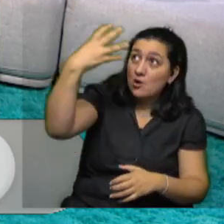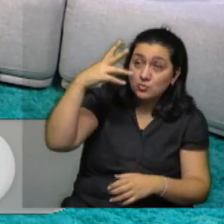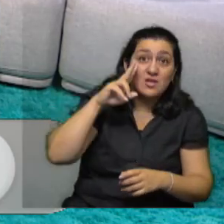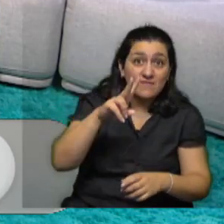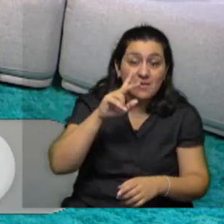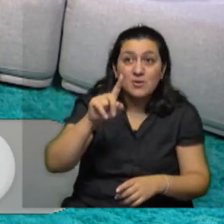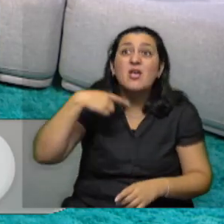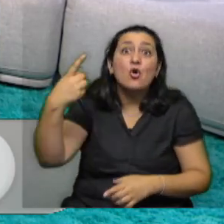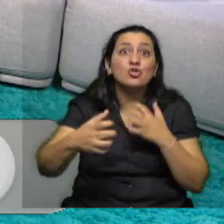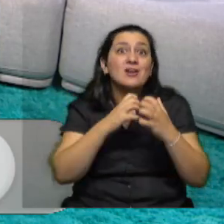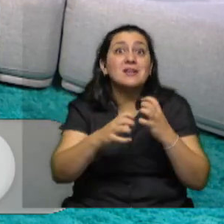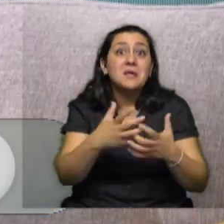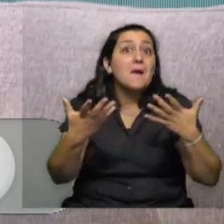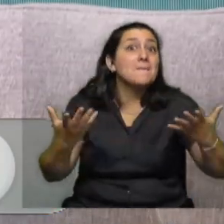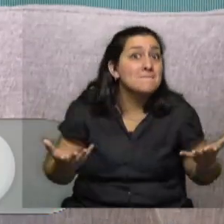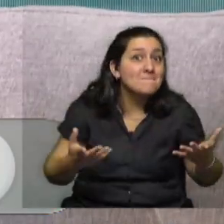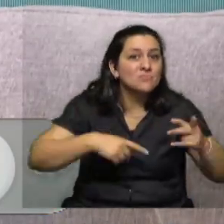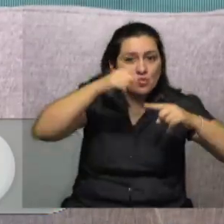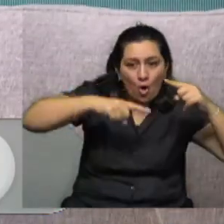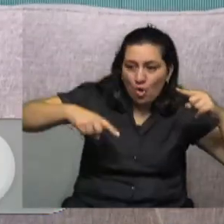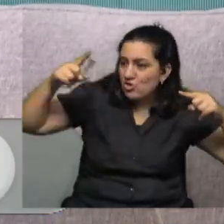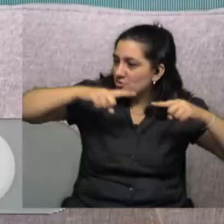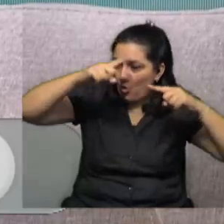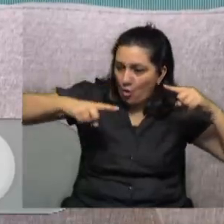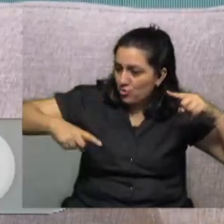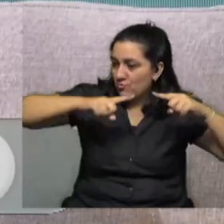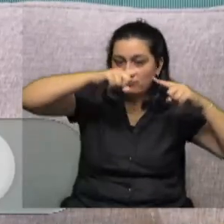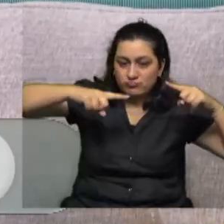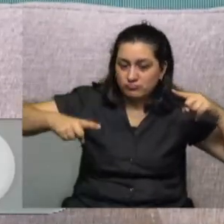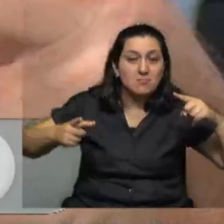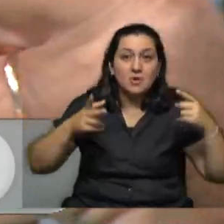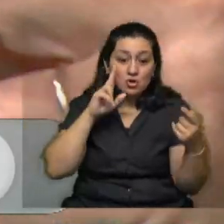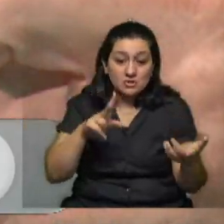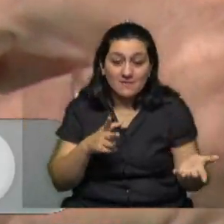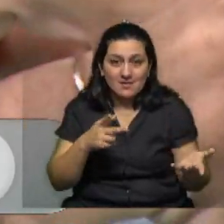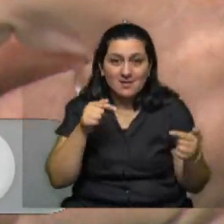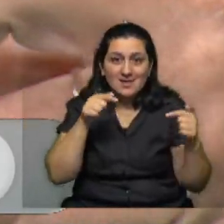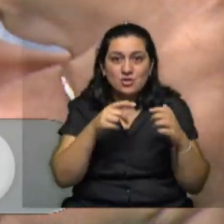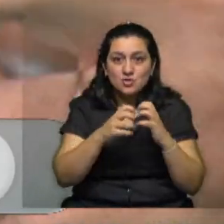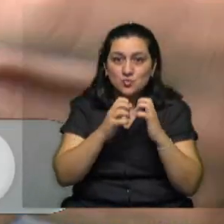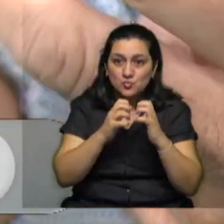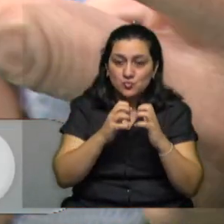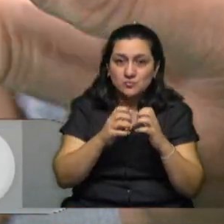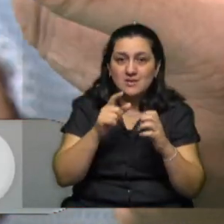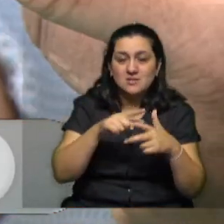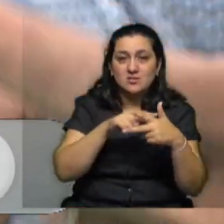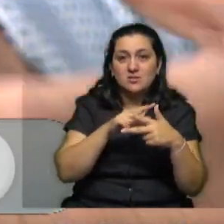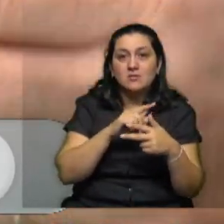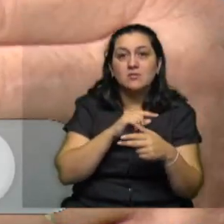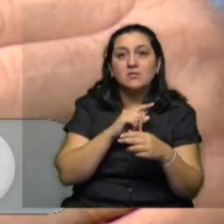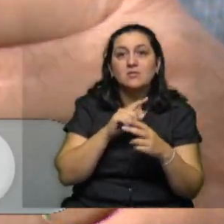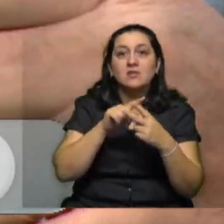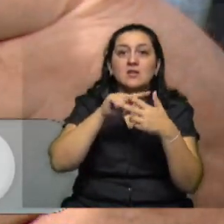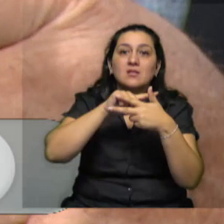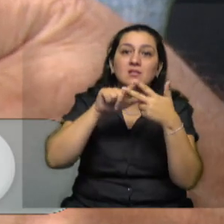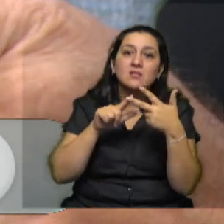vemos. Pero después no vemos más nada. Todo lo demás son ondas, frecuencias y no vemos nada. Esto que vemos acá, que es un electromagnetómetro, tiene tres